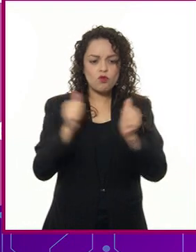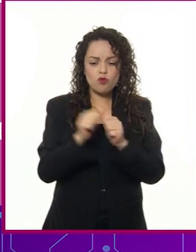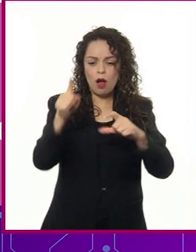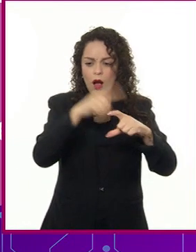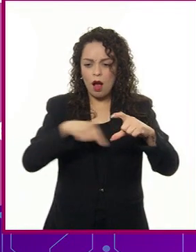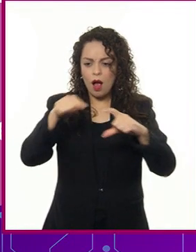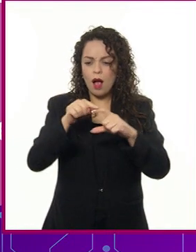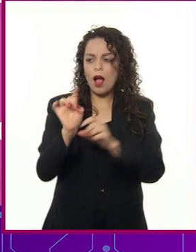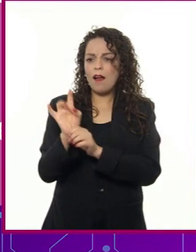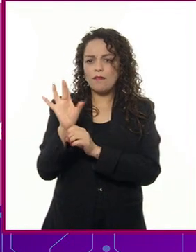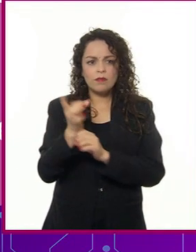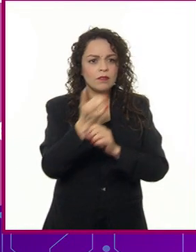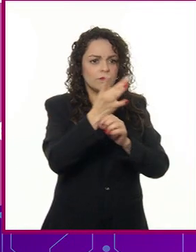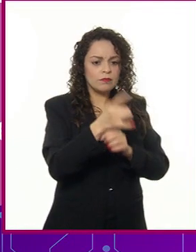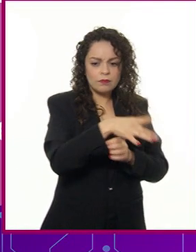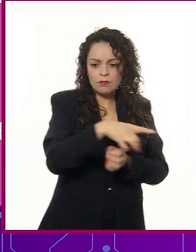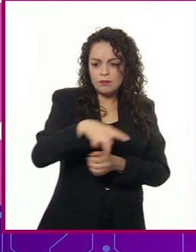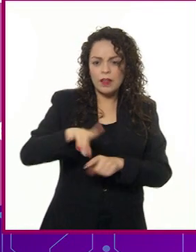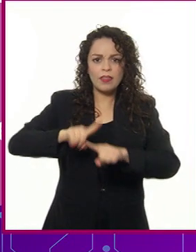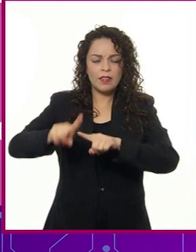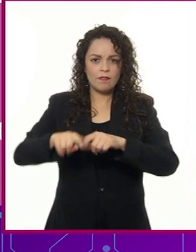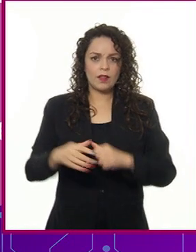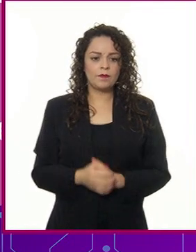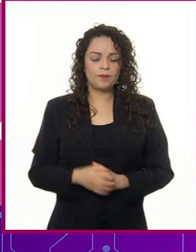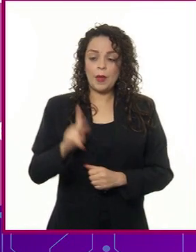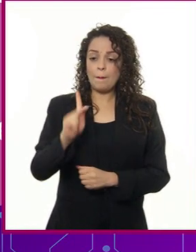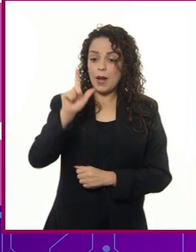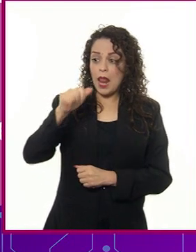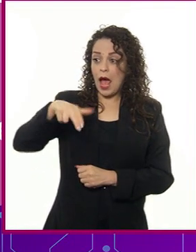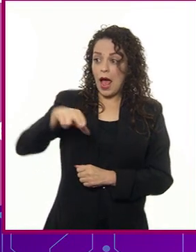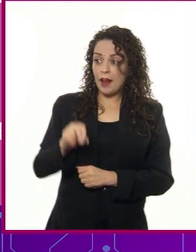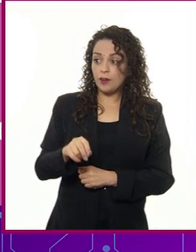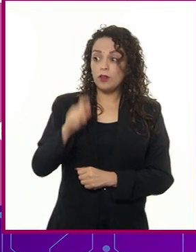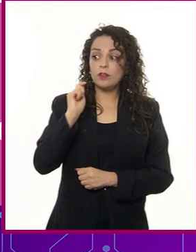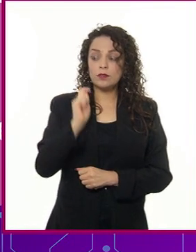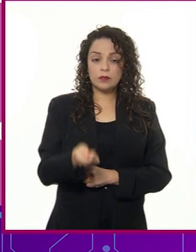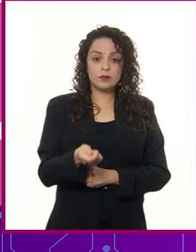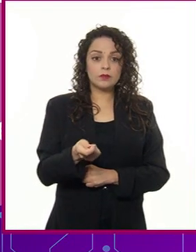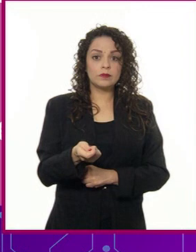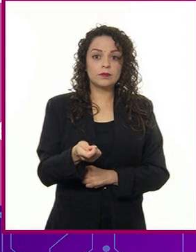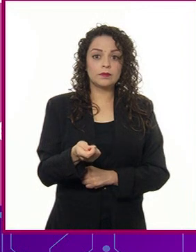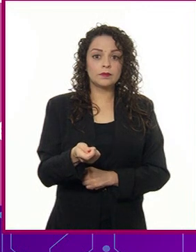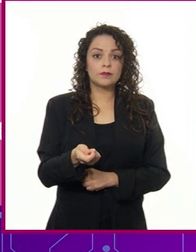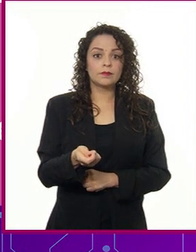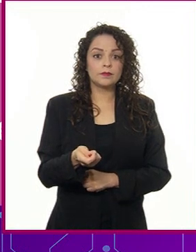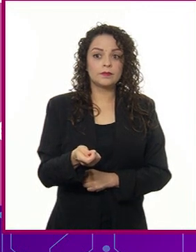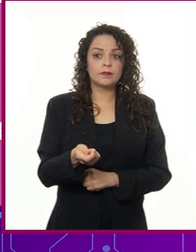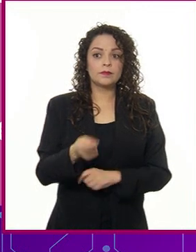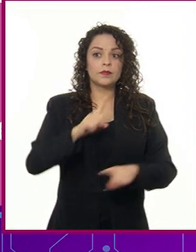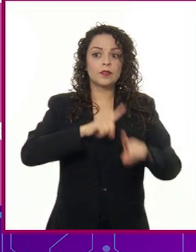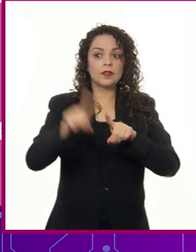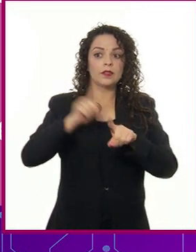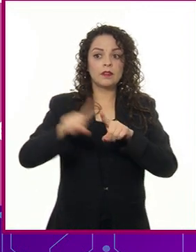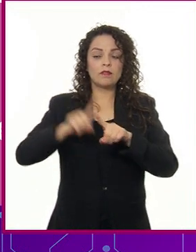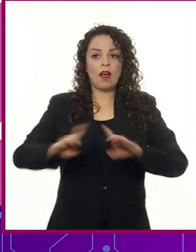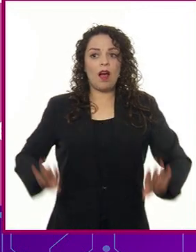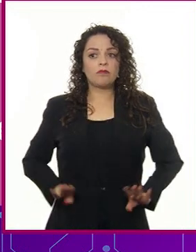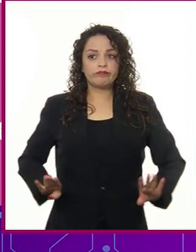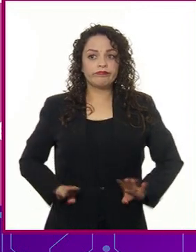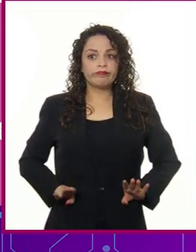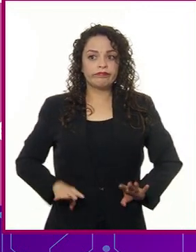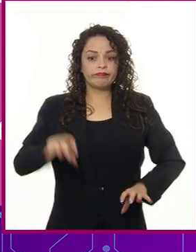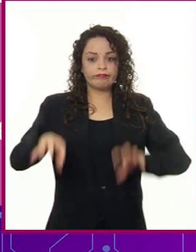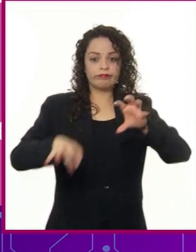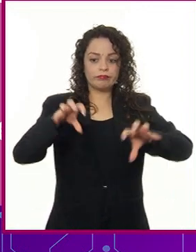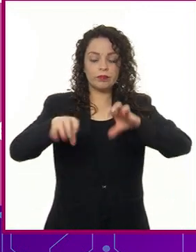jerarquía. El plano se considera una representación gráfica de superficies de diferentes tipos. Esta